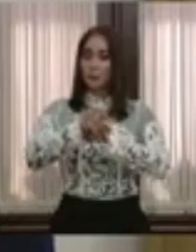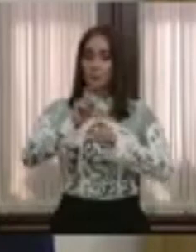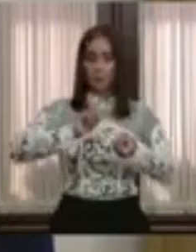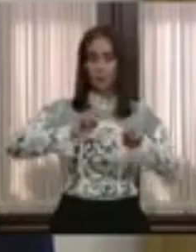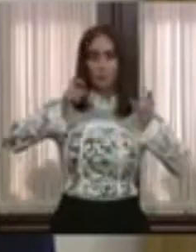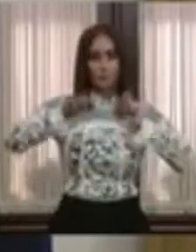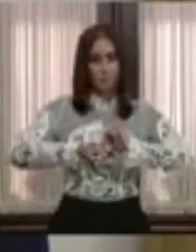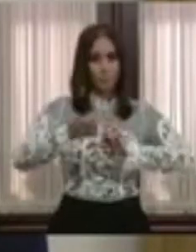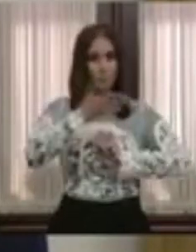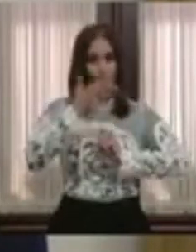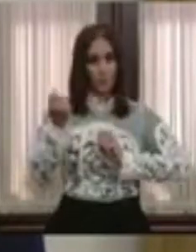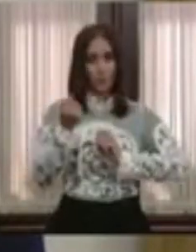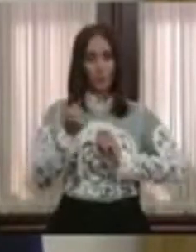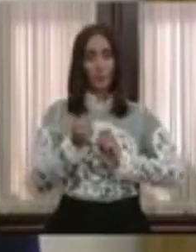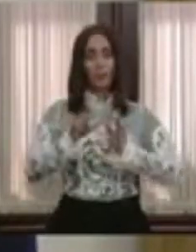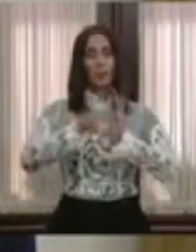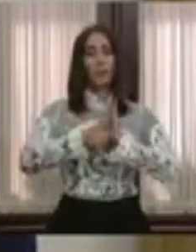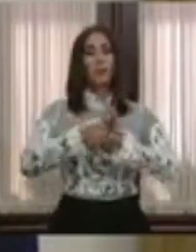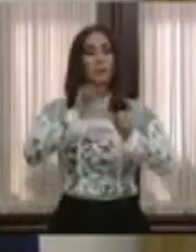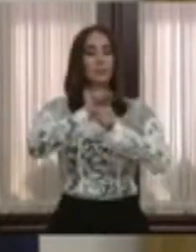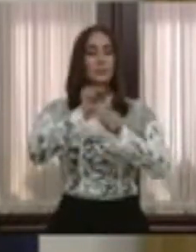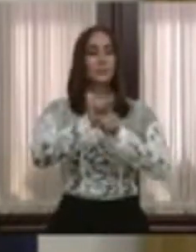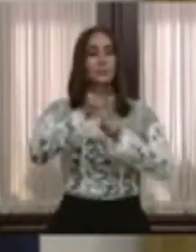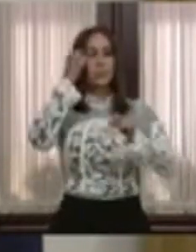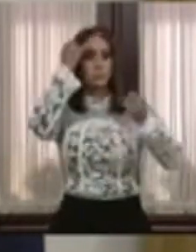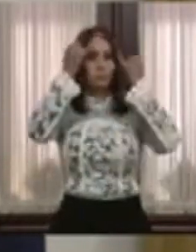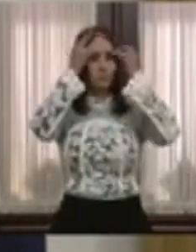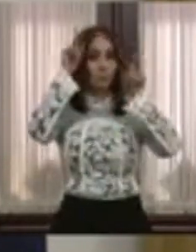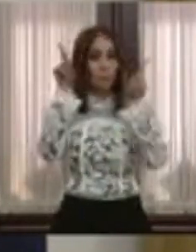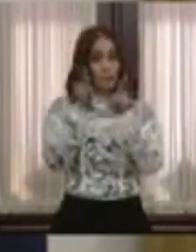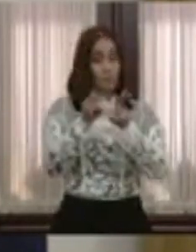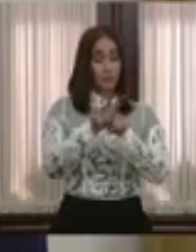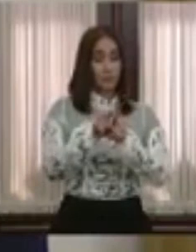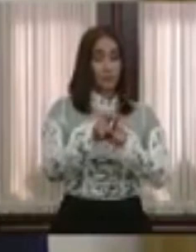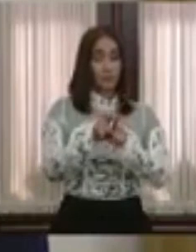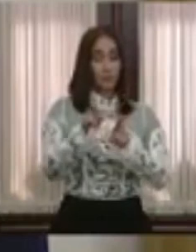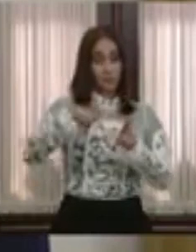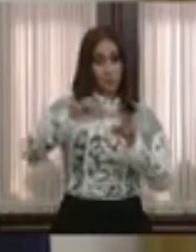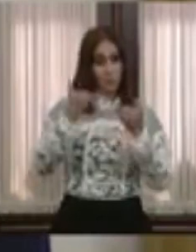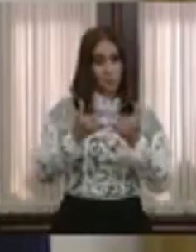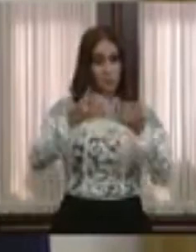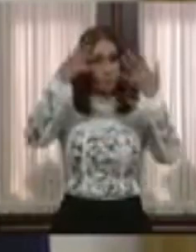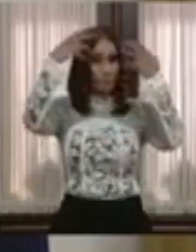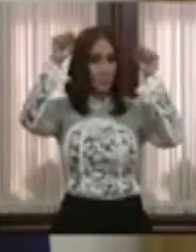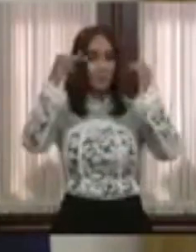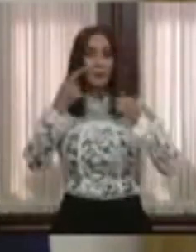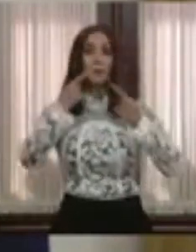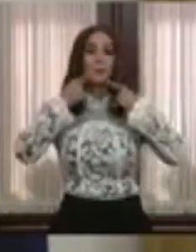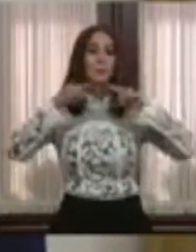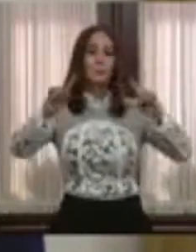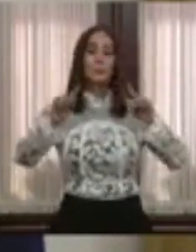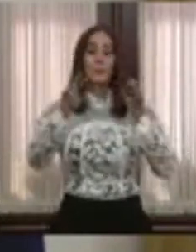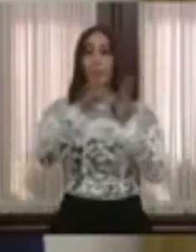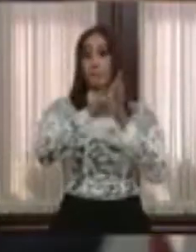trabajo, en consenso con todas las autoridades, el presidente de la República hoy va a anunciar las